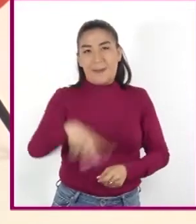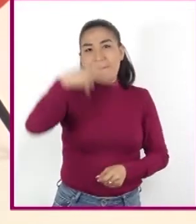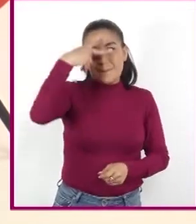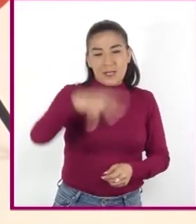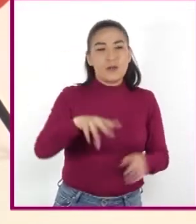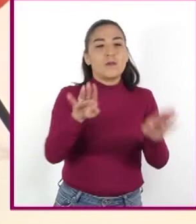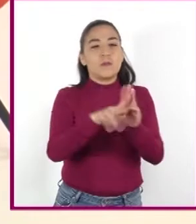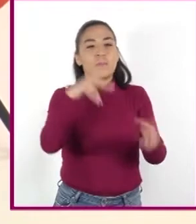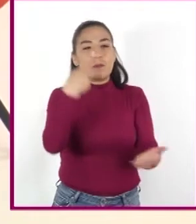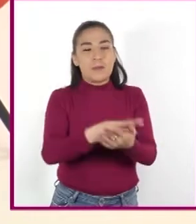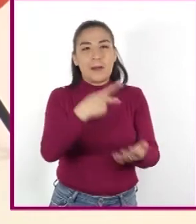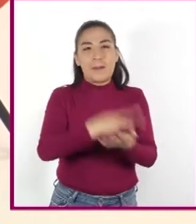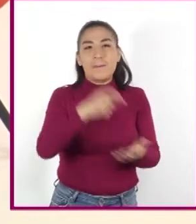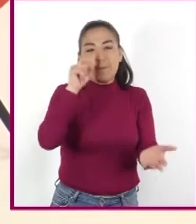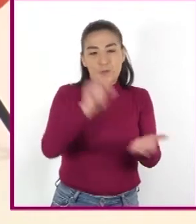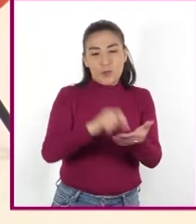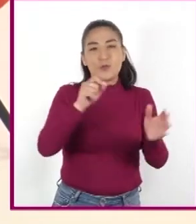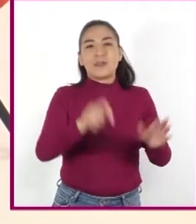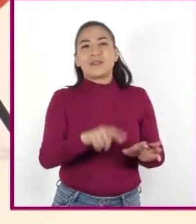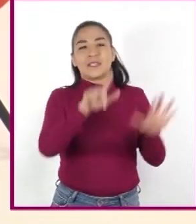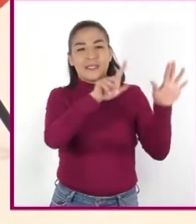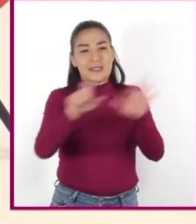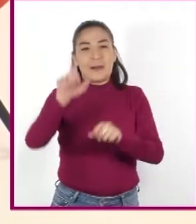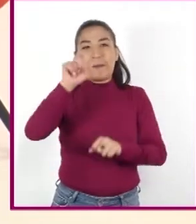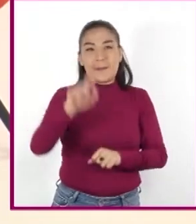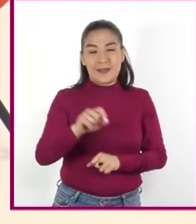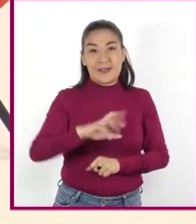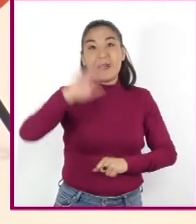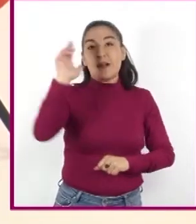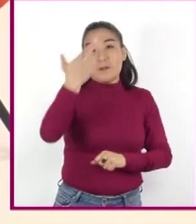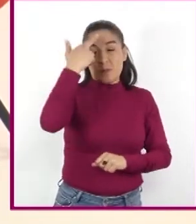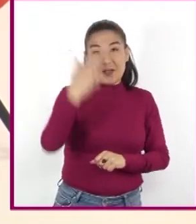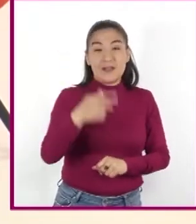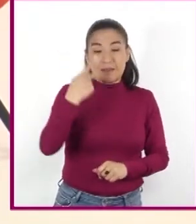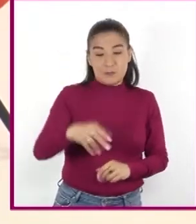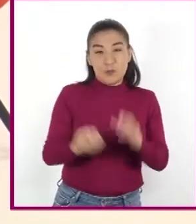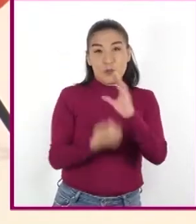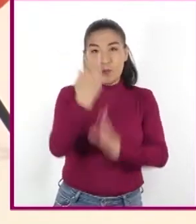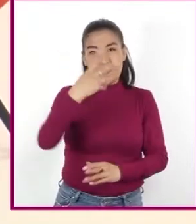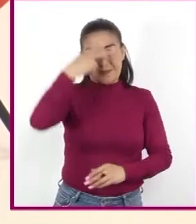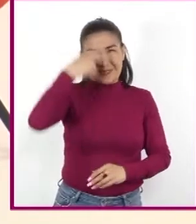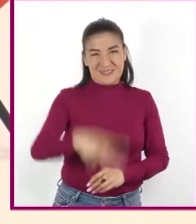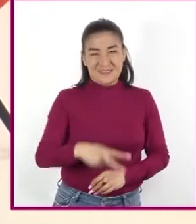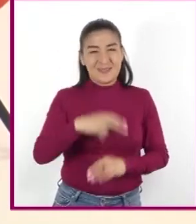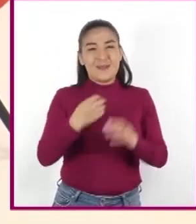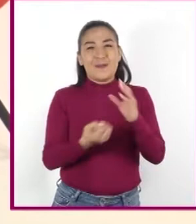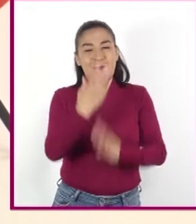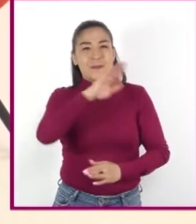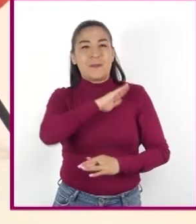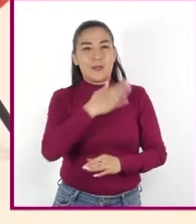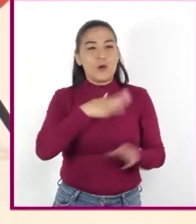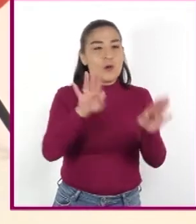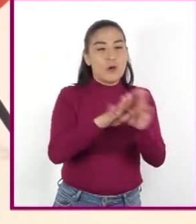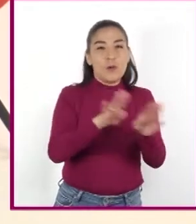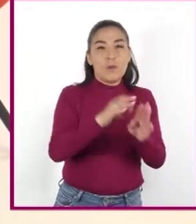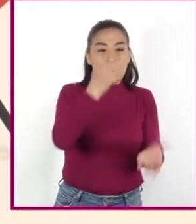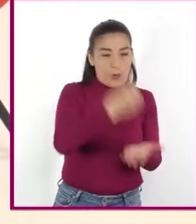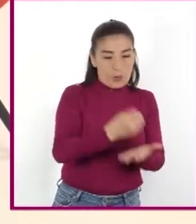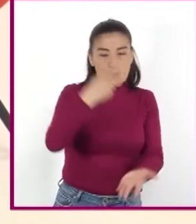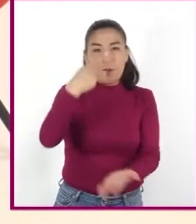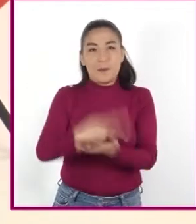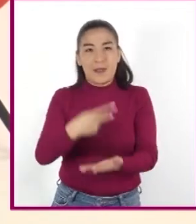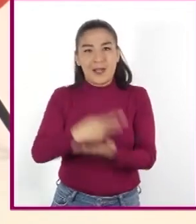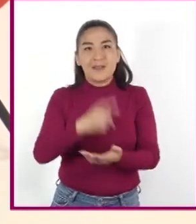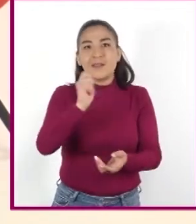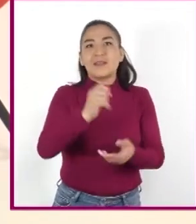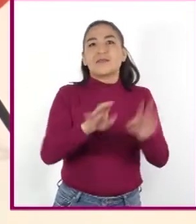ley .720. Recordemos que la Nueva España fue el primer productor de oro y plata.